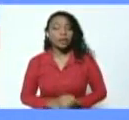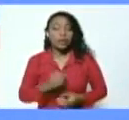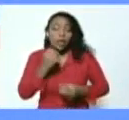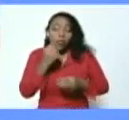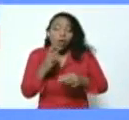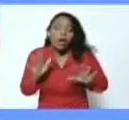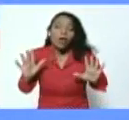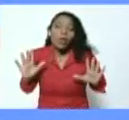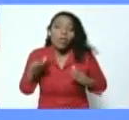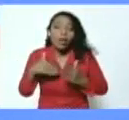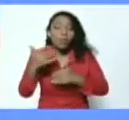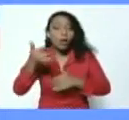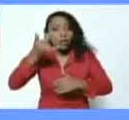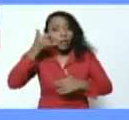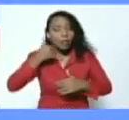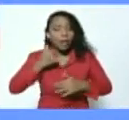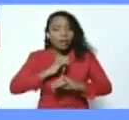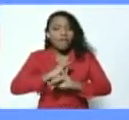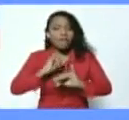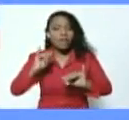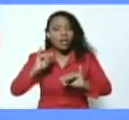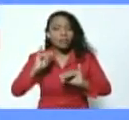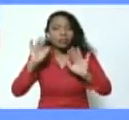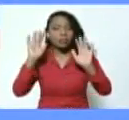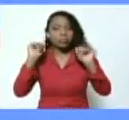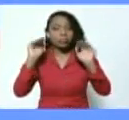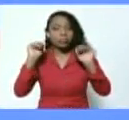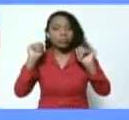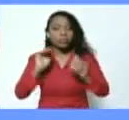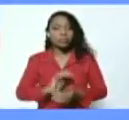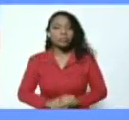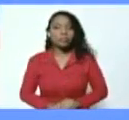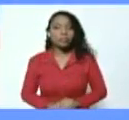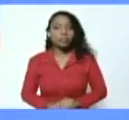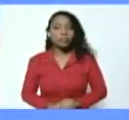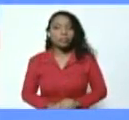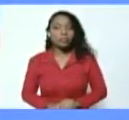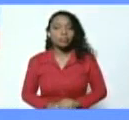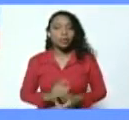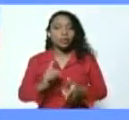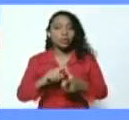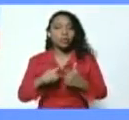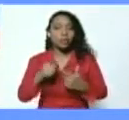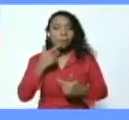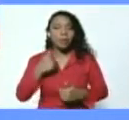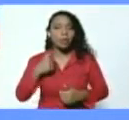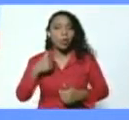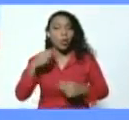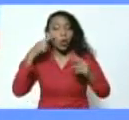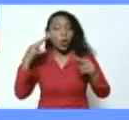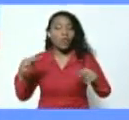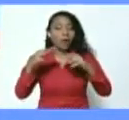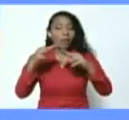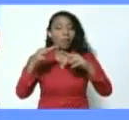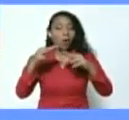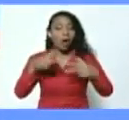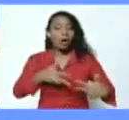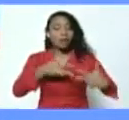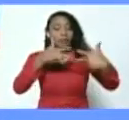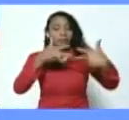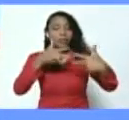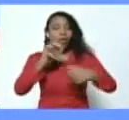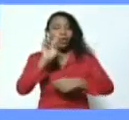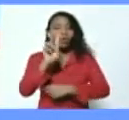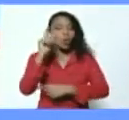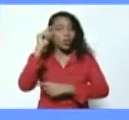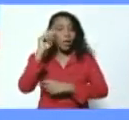la llamada, o terminando la llamada, despidiéndonos, entonces me dijo, bueno, nos vemos en el encuentro virtual. Era dos